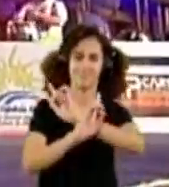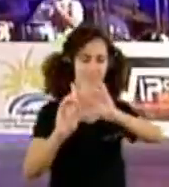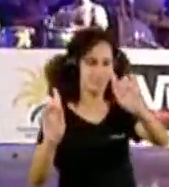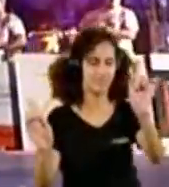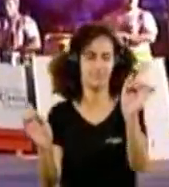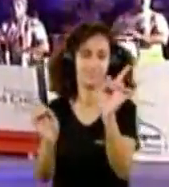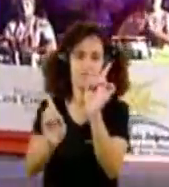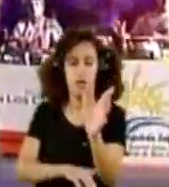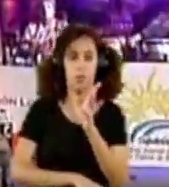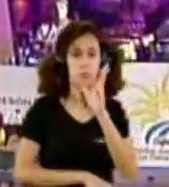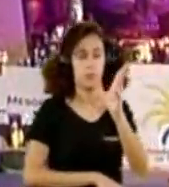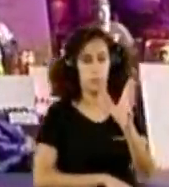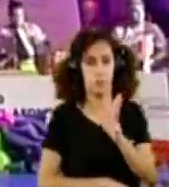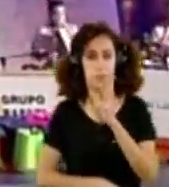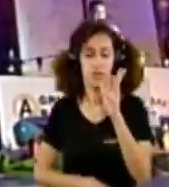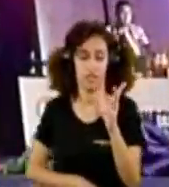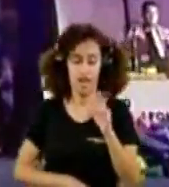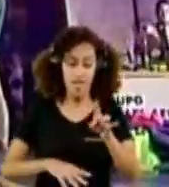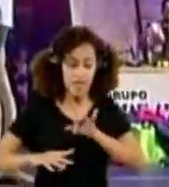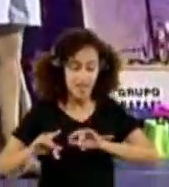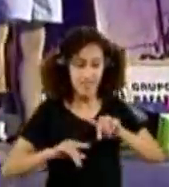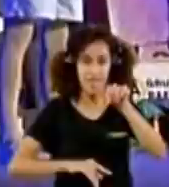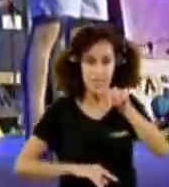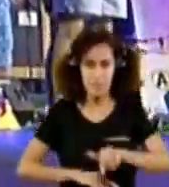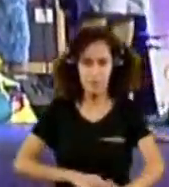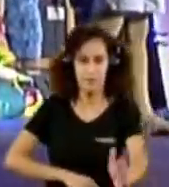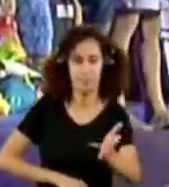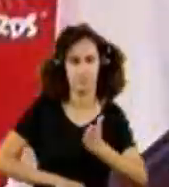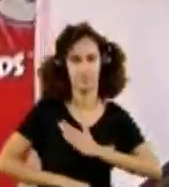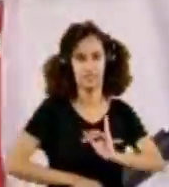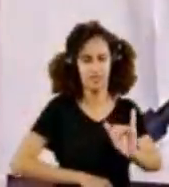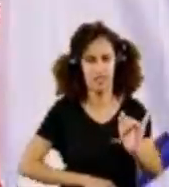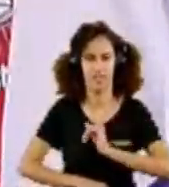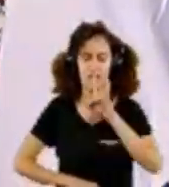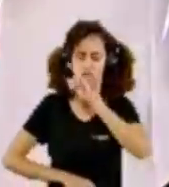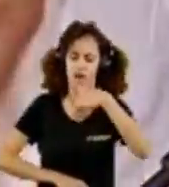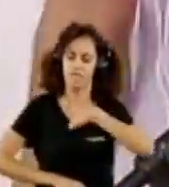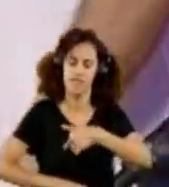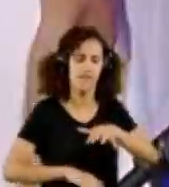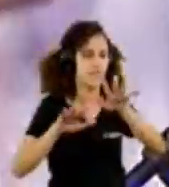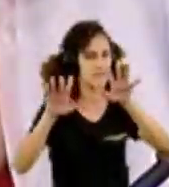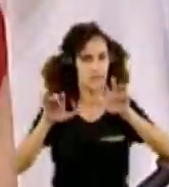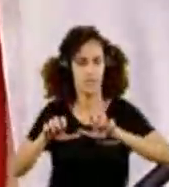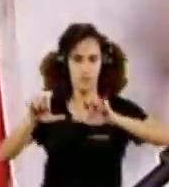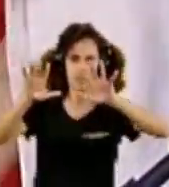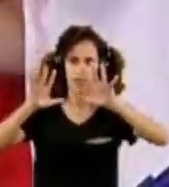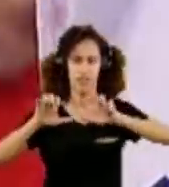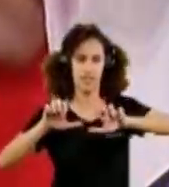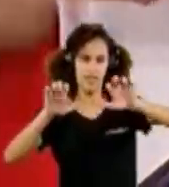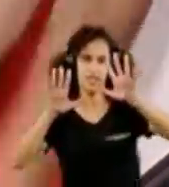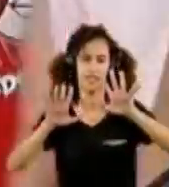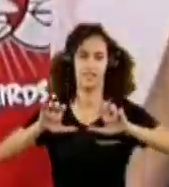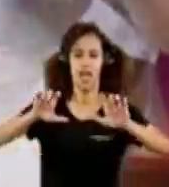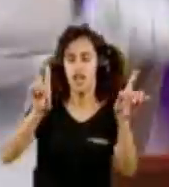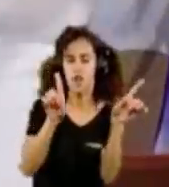entenderás. Porque de esa humilde tierra mucho y bueno yo aprendí. Y eso es algo que